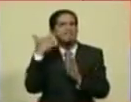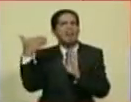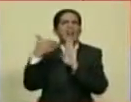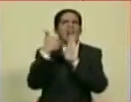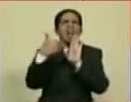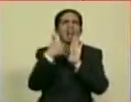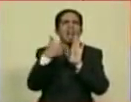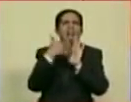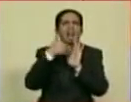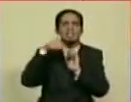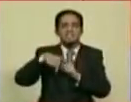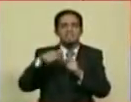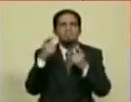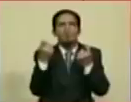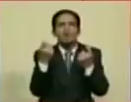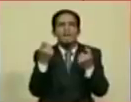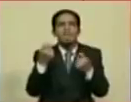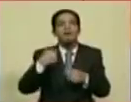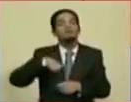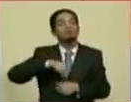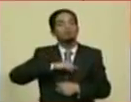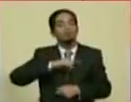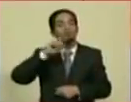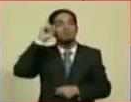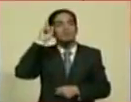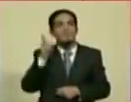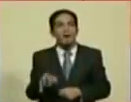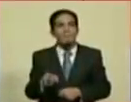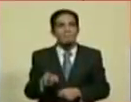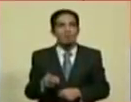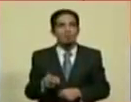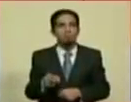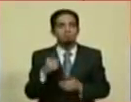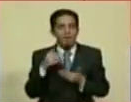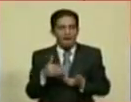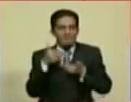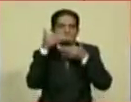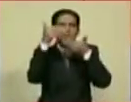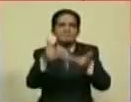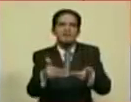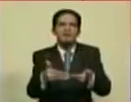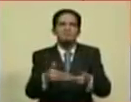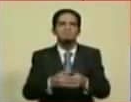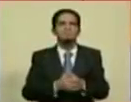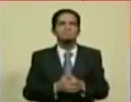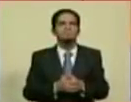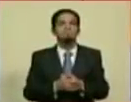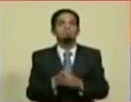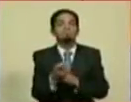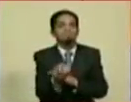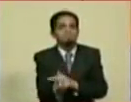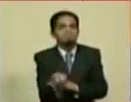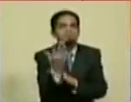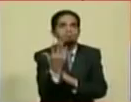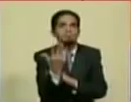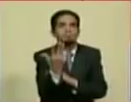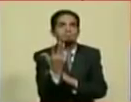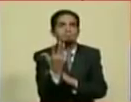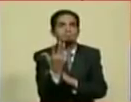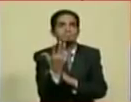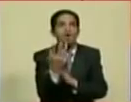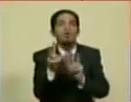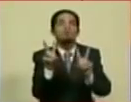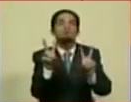moneda, nosotros tenemos que avanzar y generar, repito,